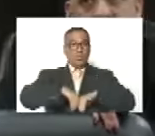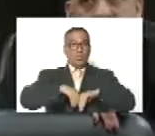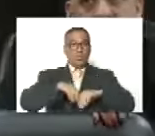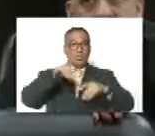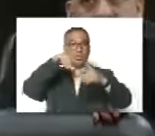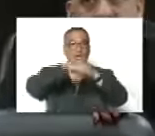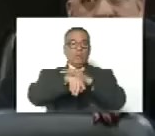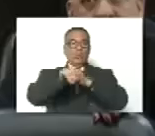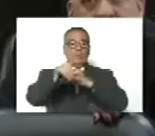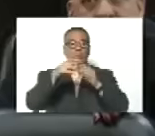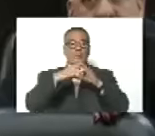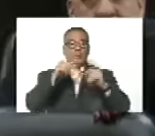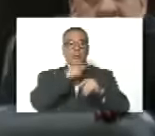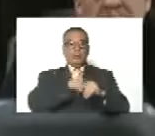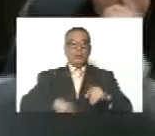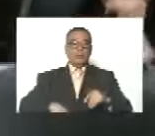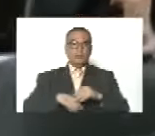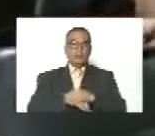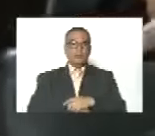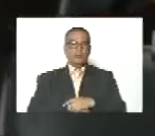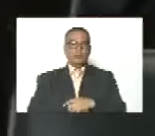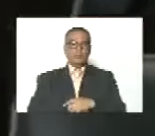adendum. Es todo, presidente.